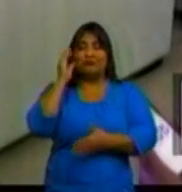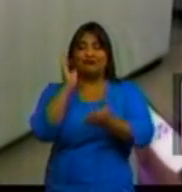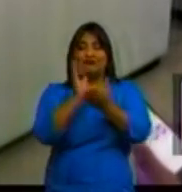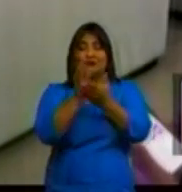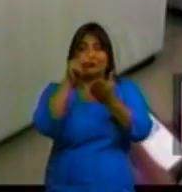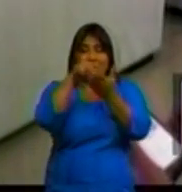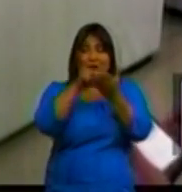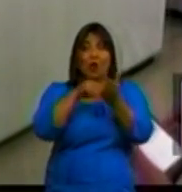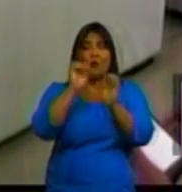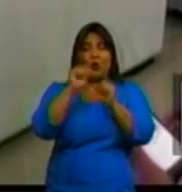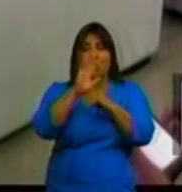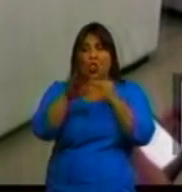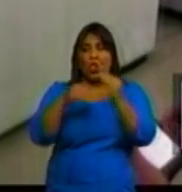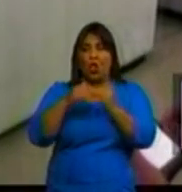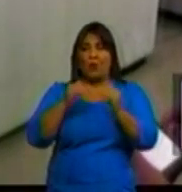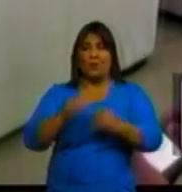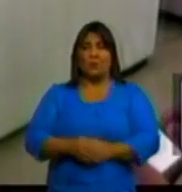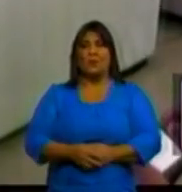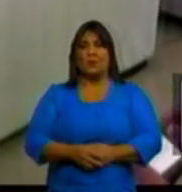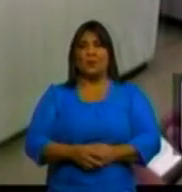IES.